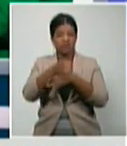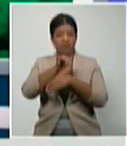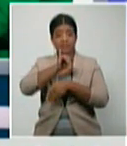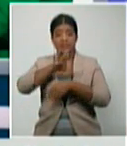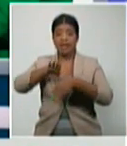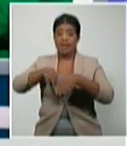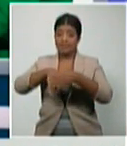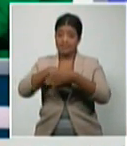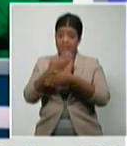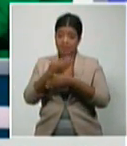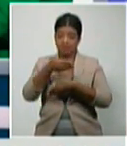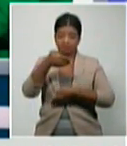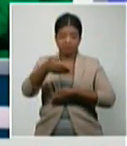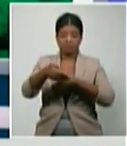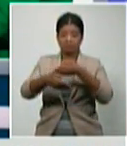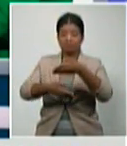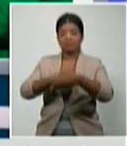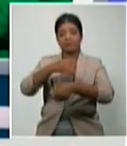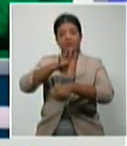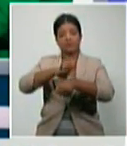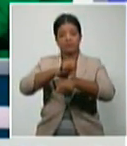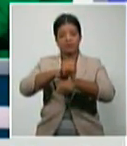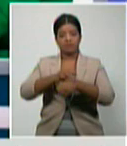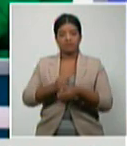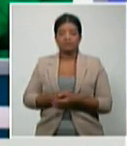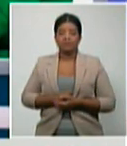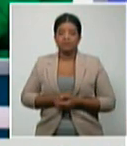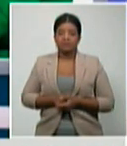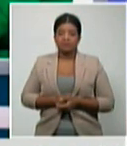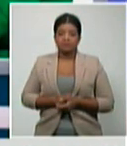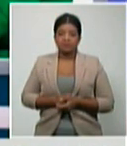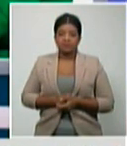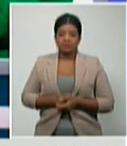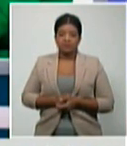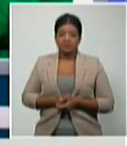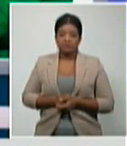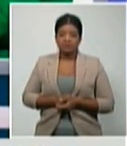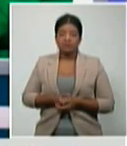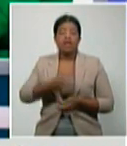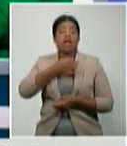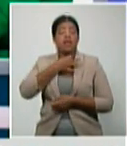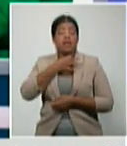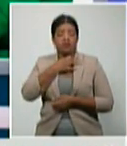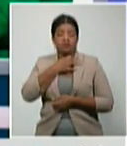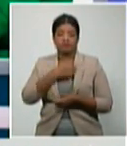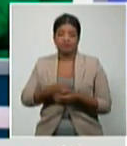de evolución de la enfermedad. Ese es en enero. En diciembre tuvimos